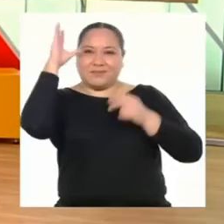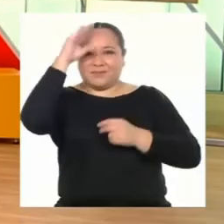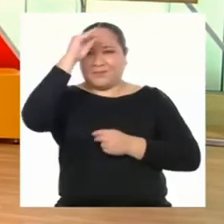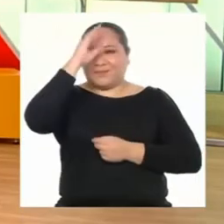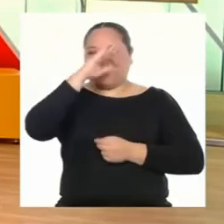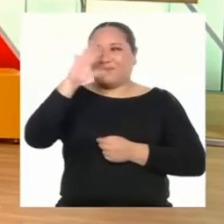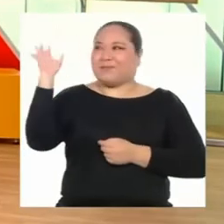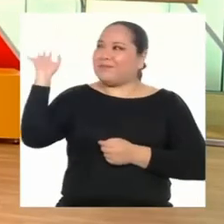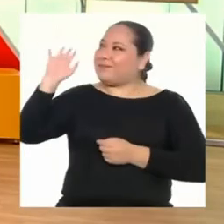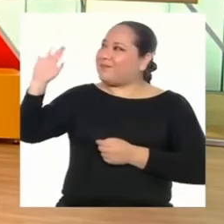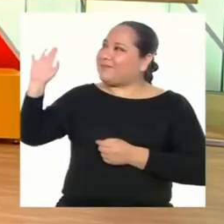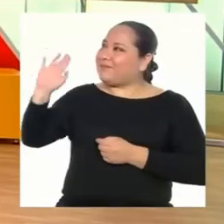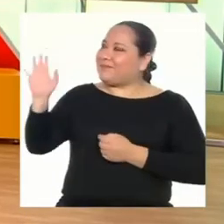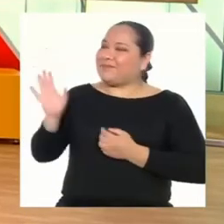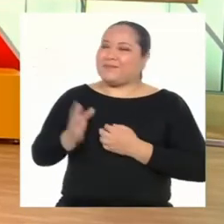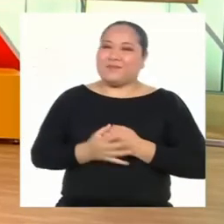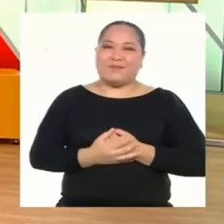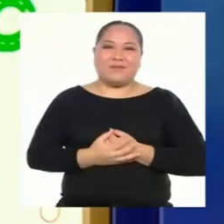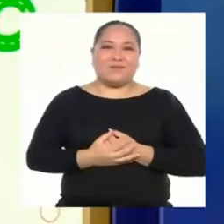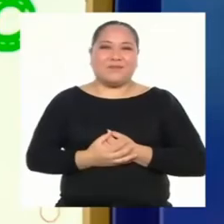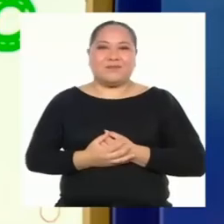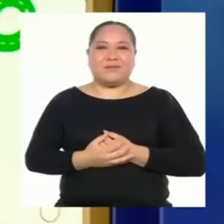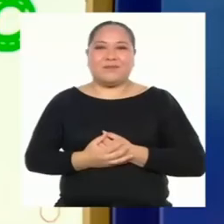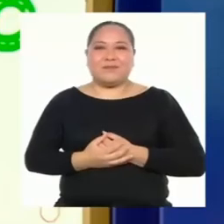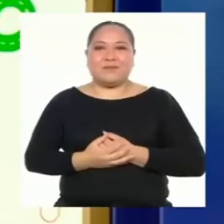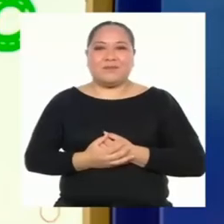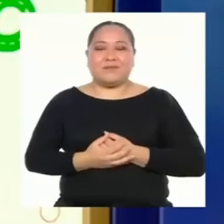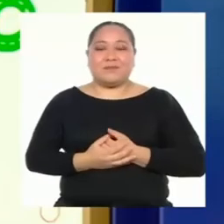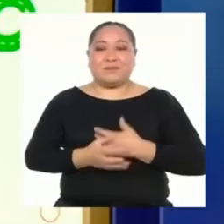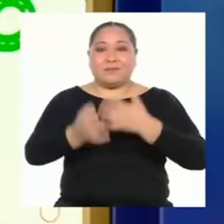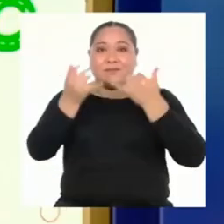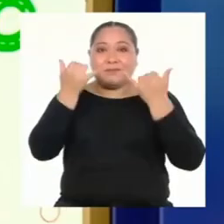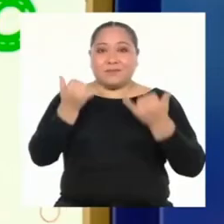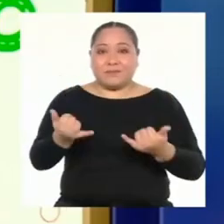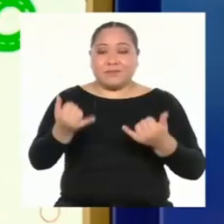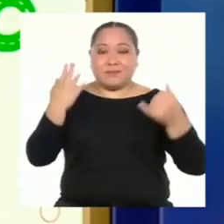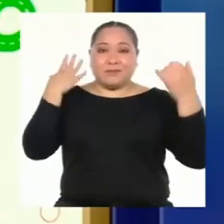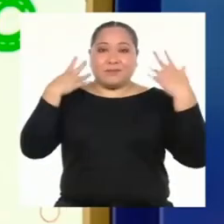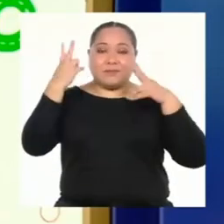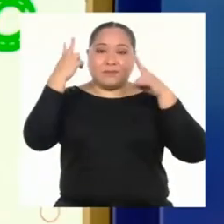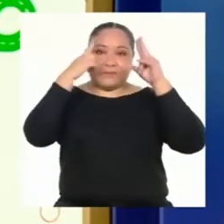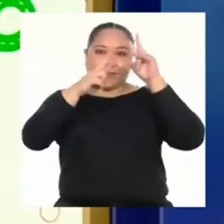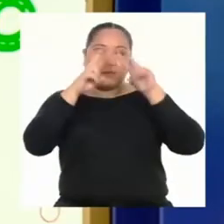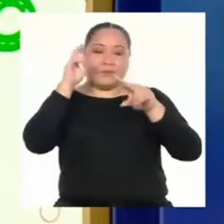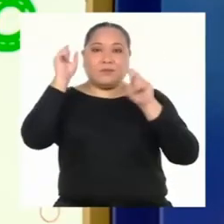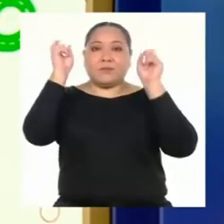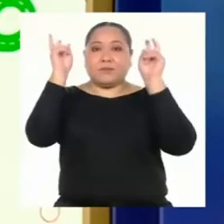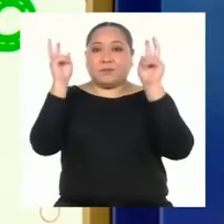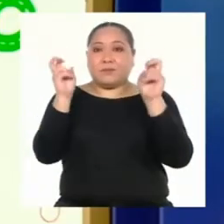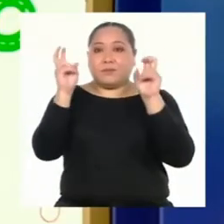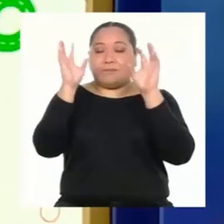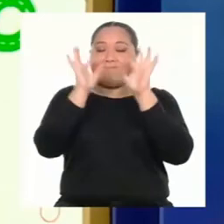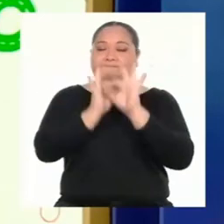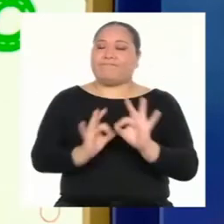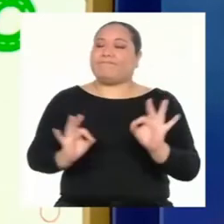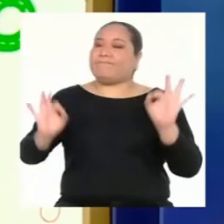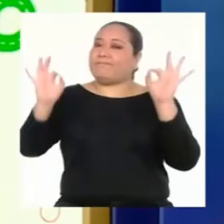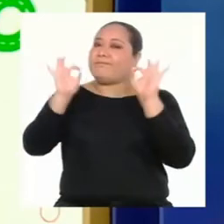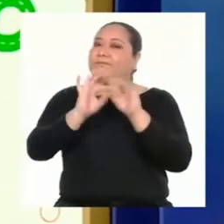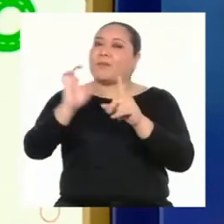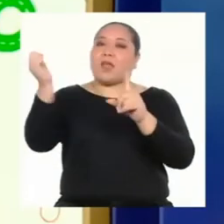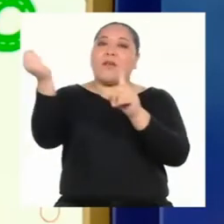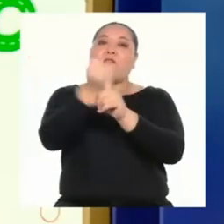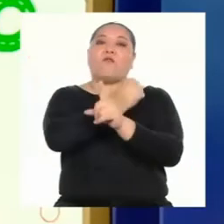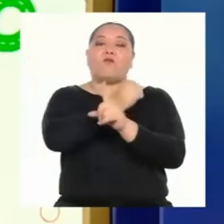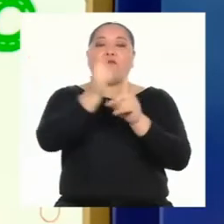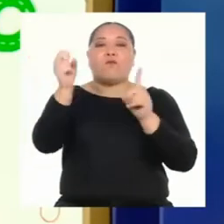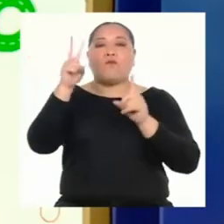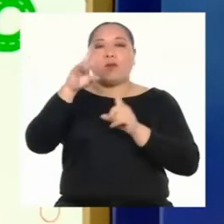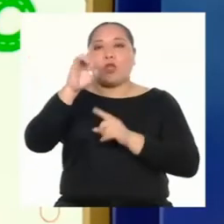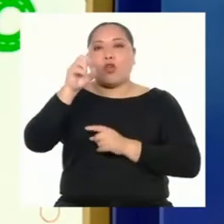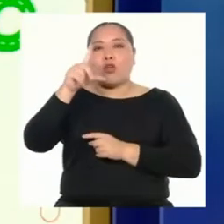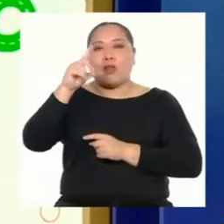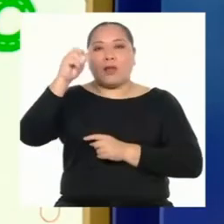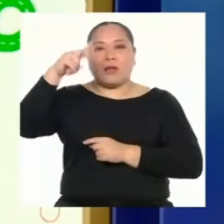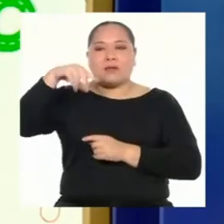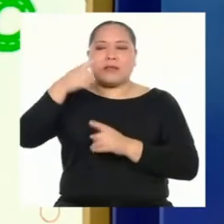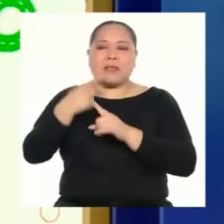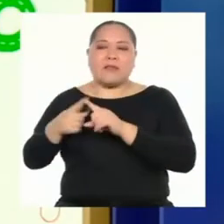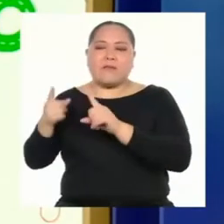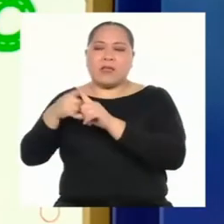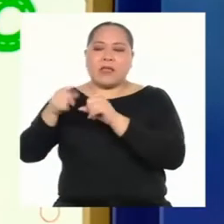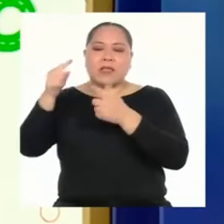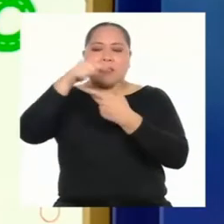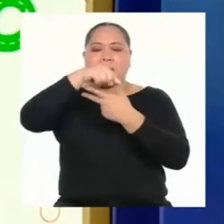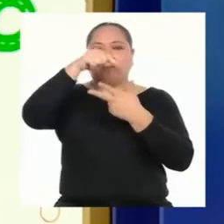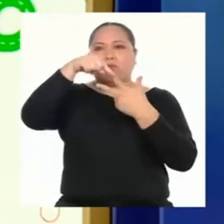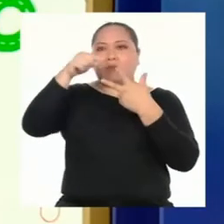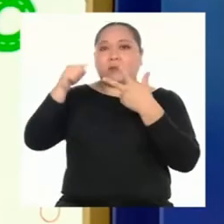chicos. Chao, chao. Hoy hemos tocado un tema sumamente importante, la violencia, las diversas